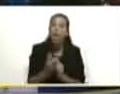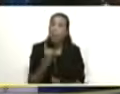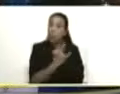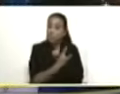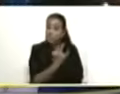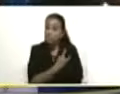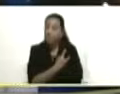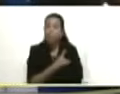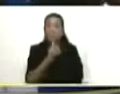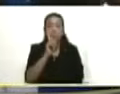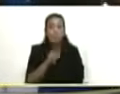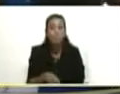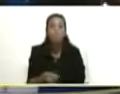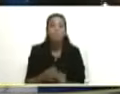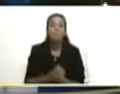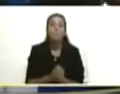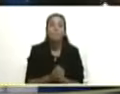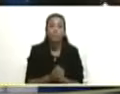universidades,